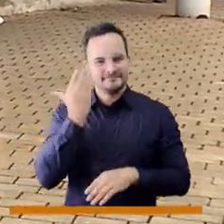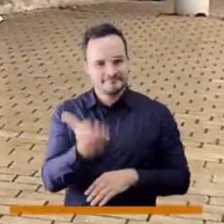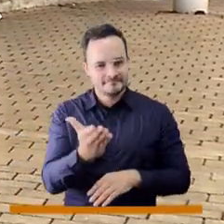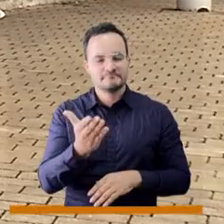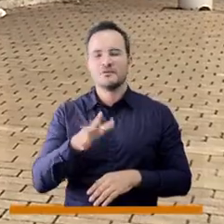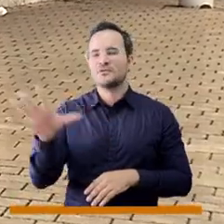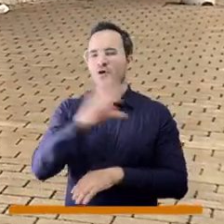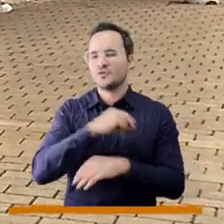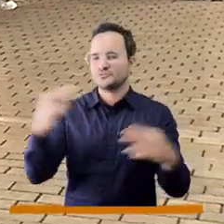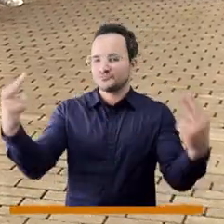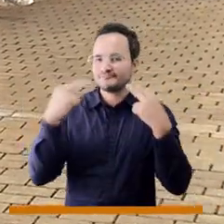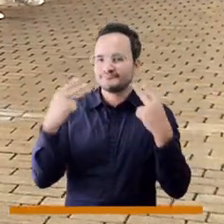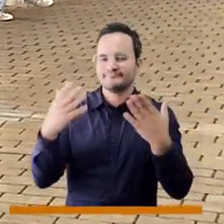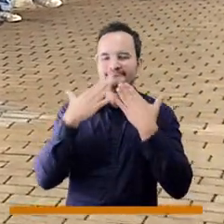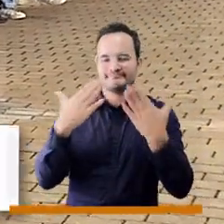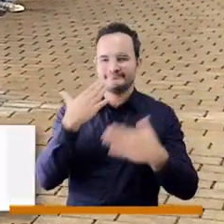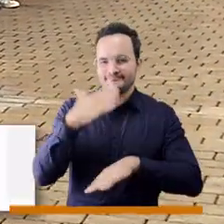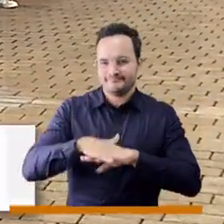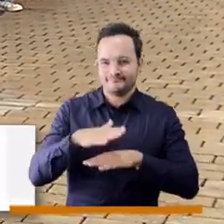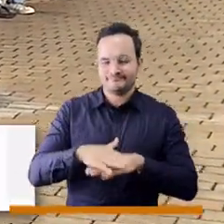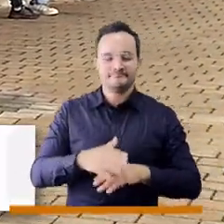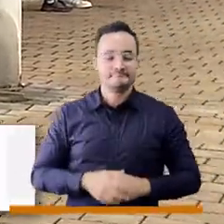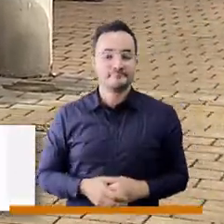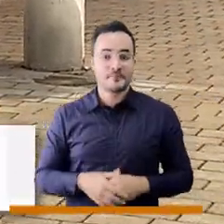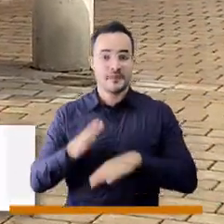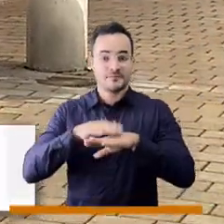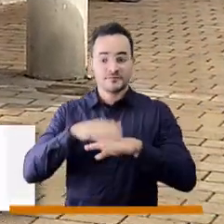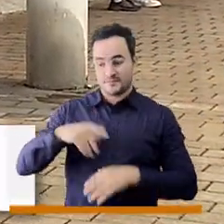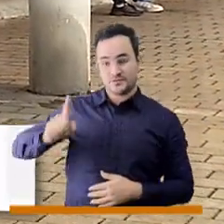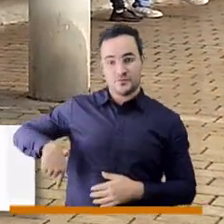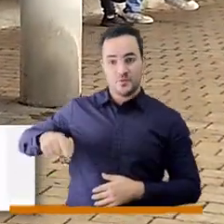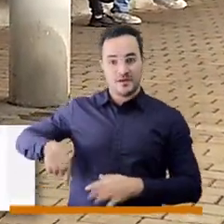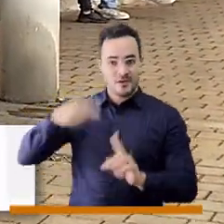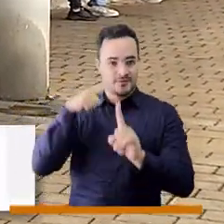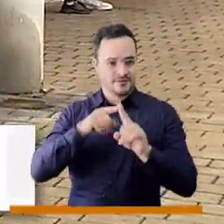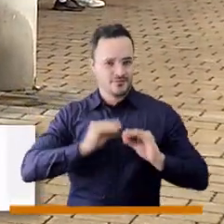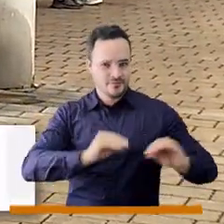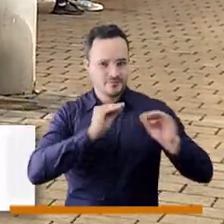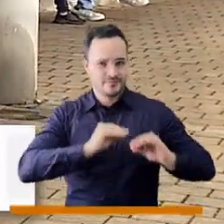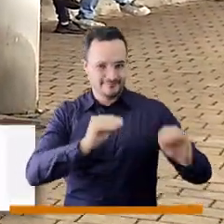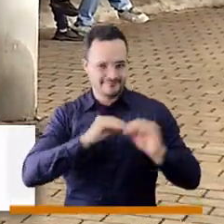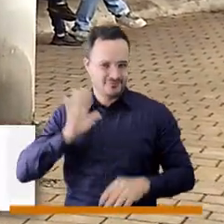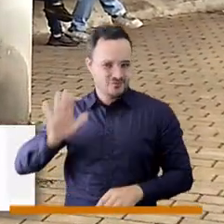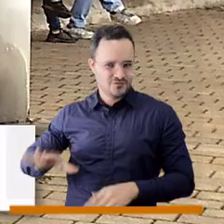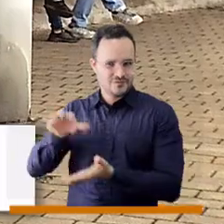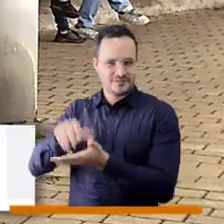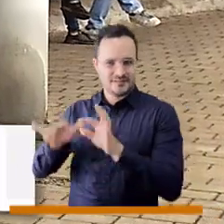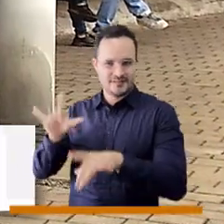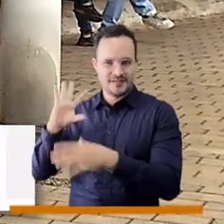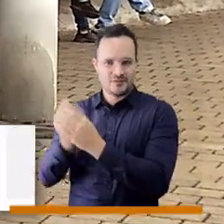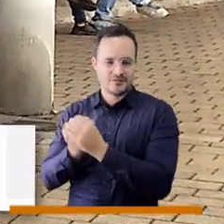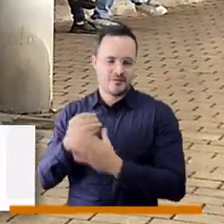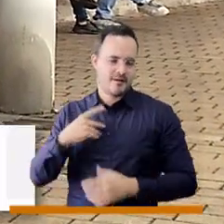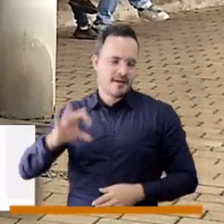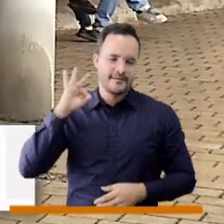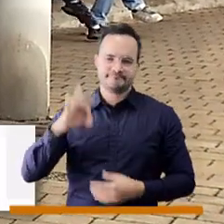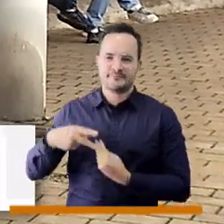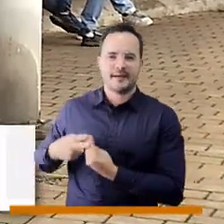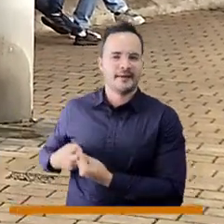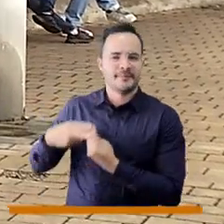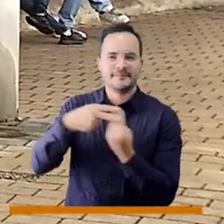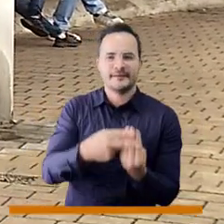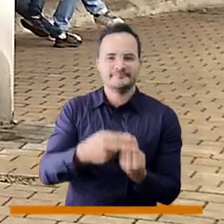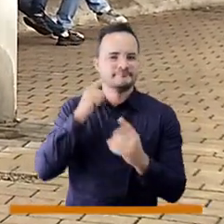todos los televidentes. ¿Cómo están? Realmente nuestra Escuela para la Inclusión es la herramienta que como Secretaría tenemos para poder lograr que las